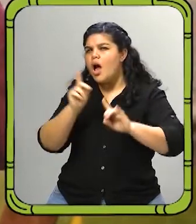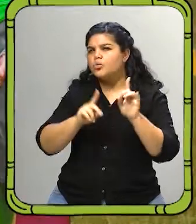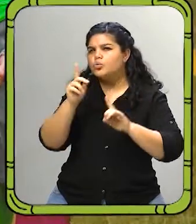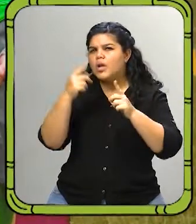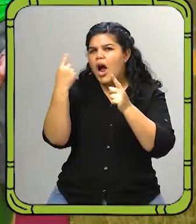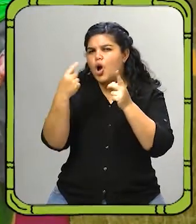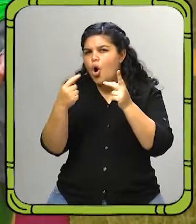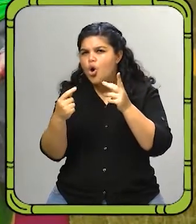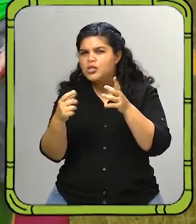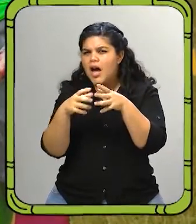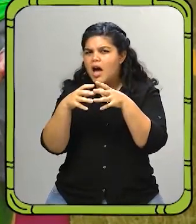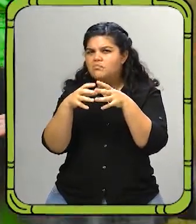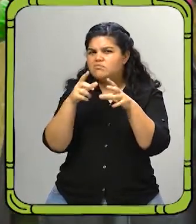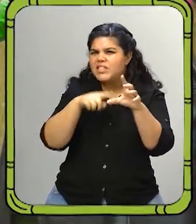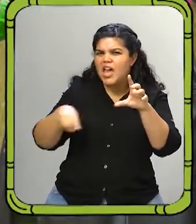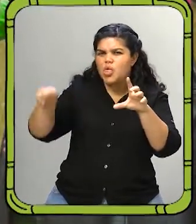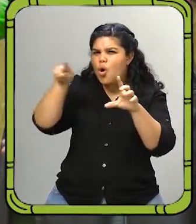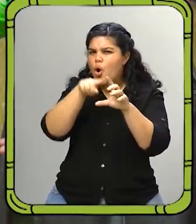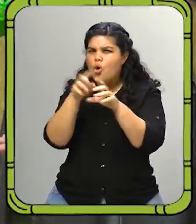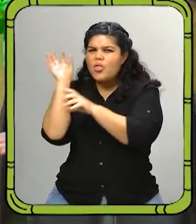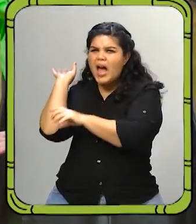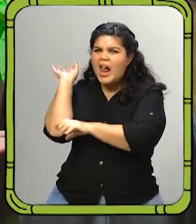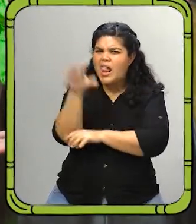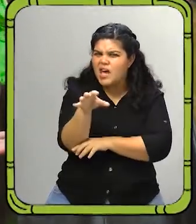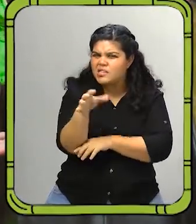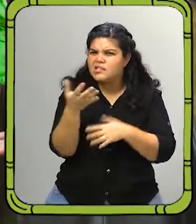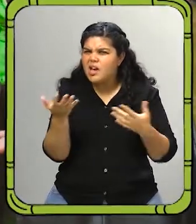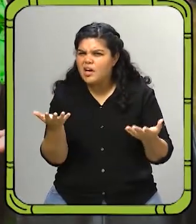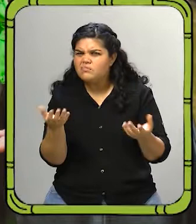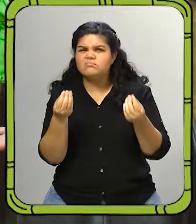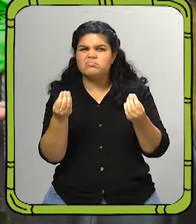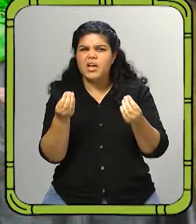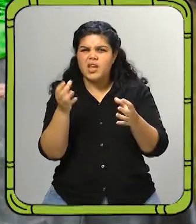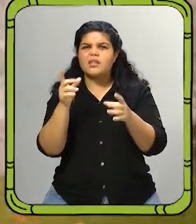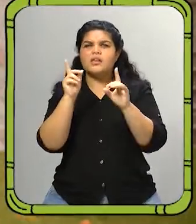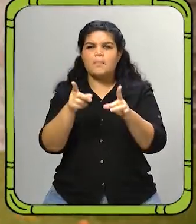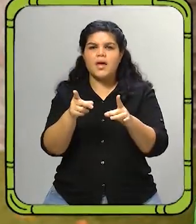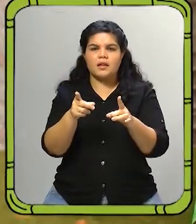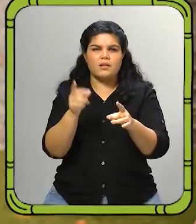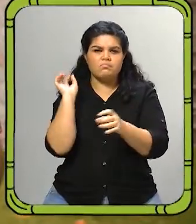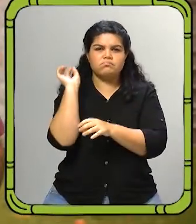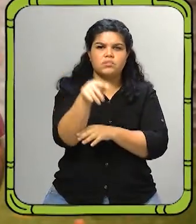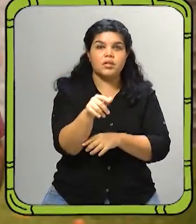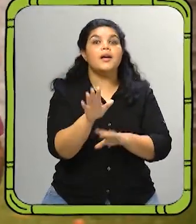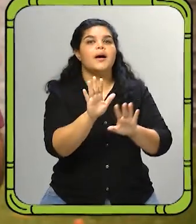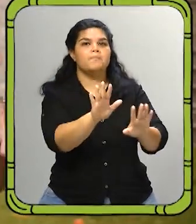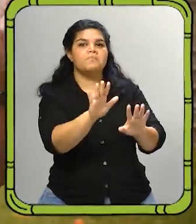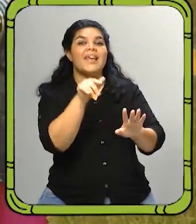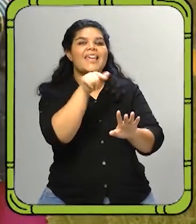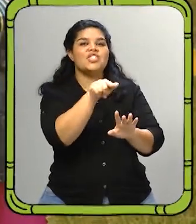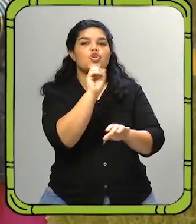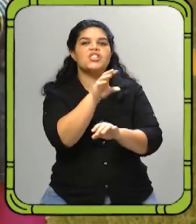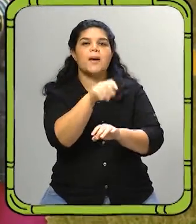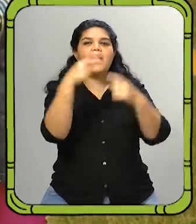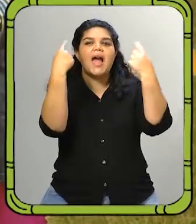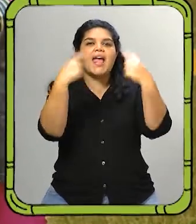cositas así como redondas. Que largaban, sí. Esas cositas que pegaban. Son, los elementos de cada deporte. Cada